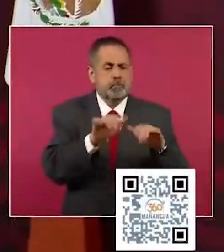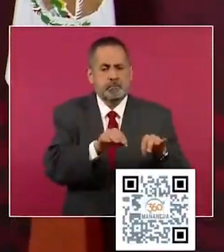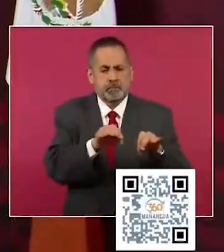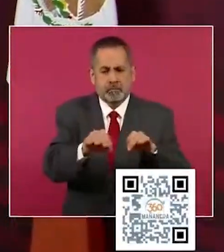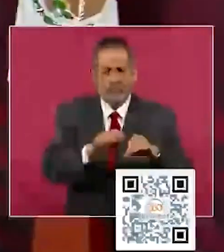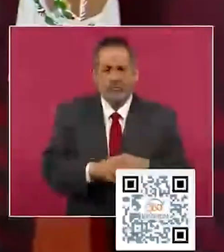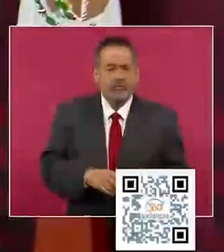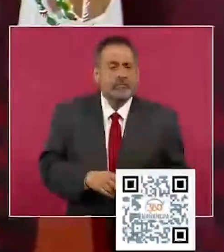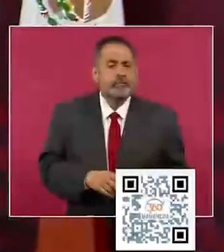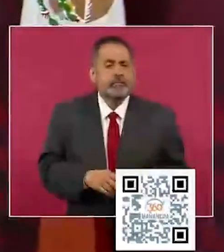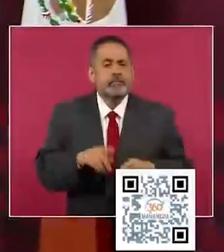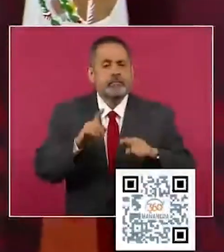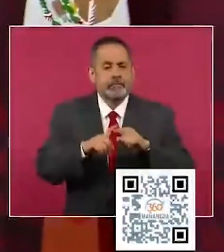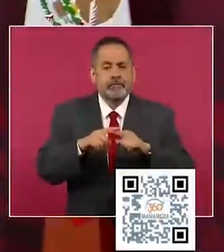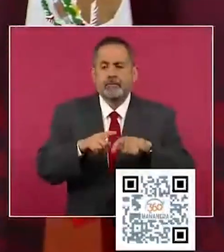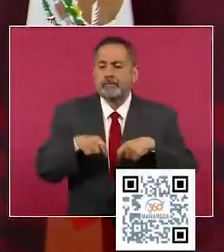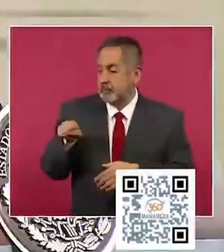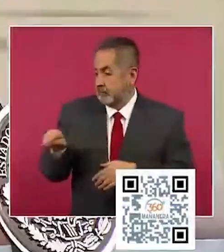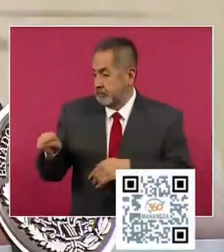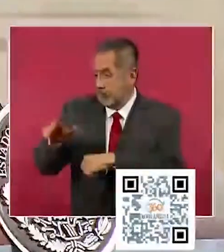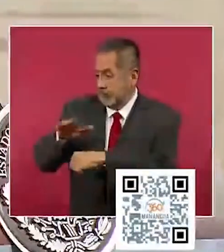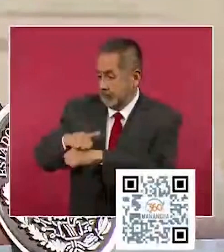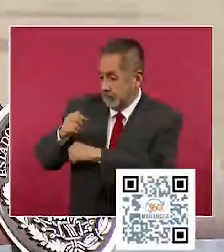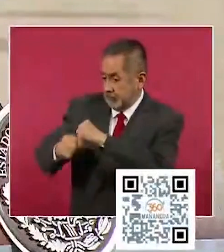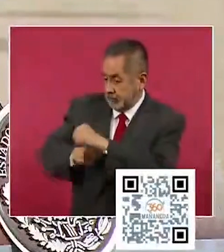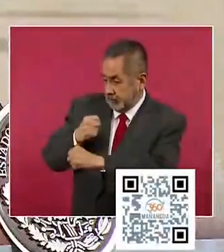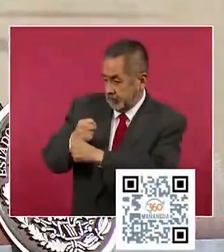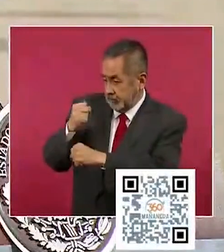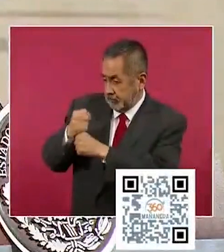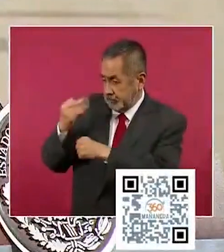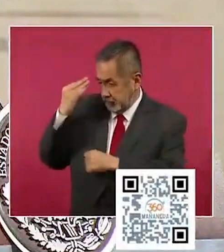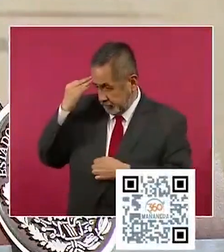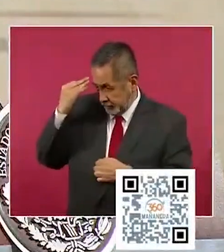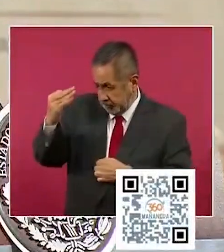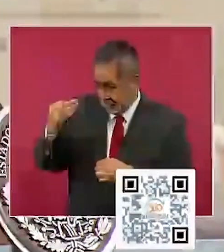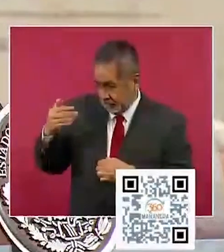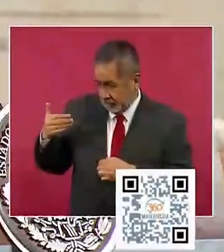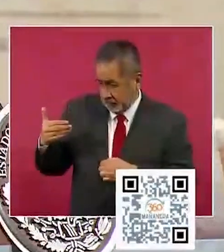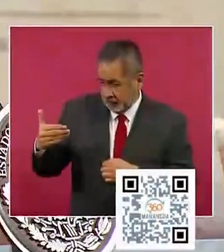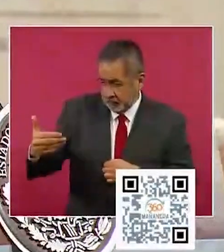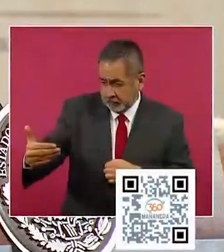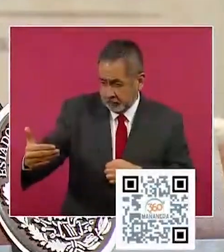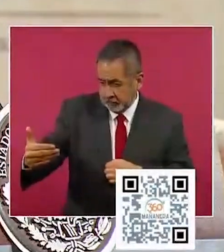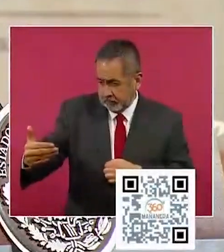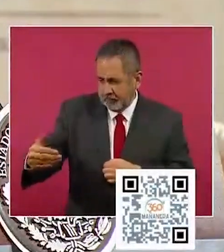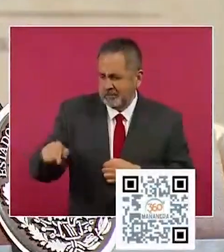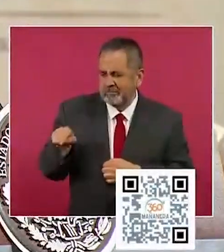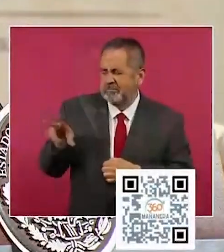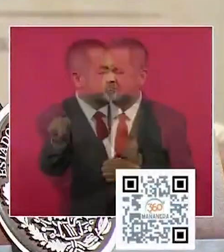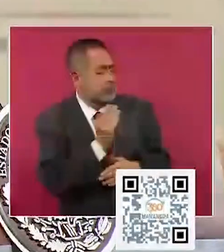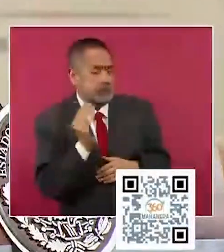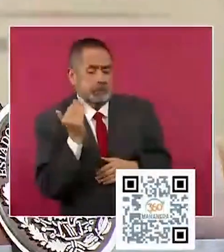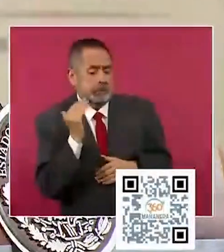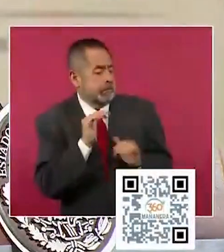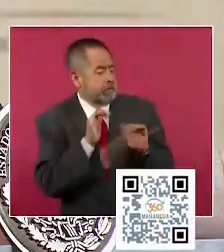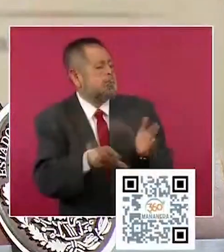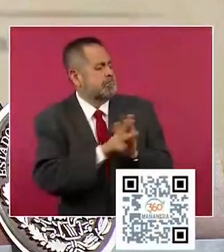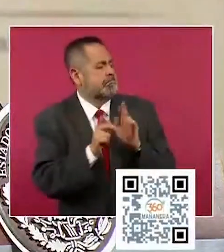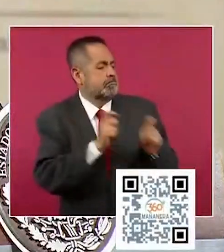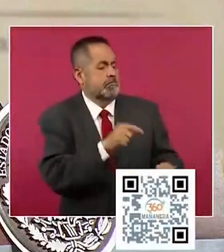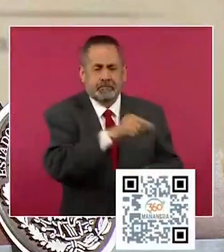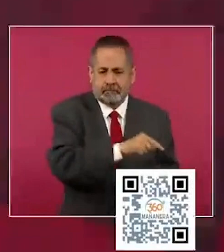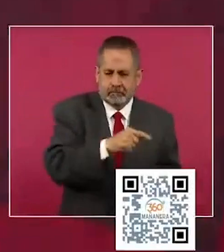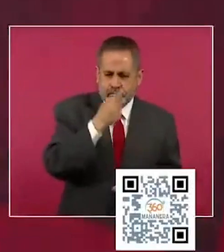venían las basificaciones y tomaban en cuenta al de menos antigüedad porque